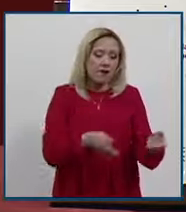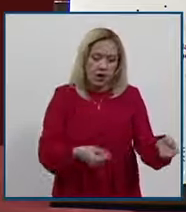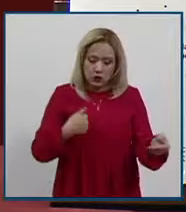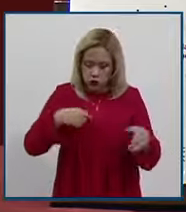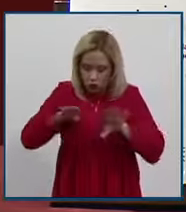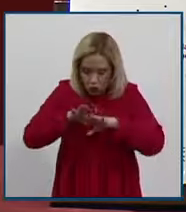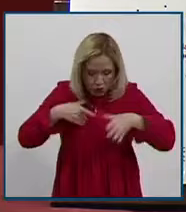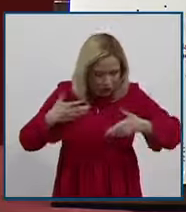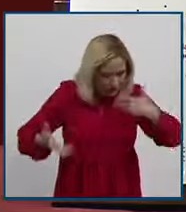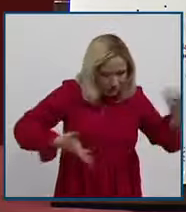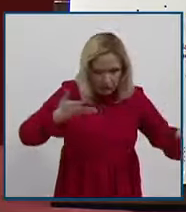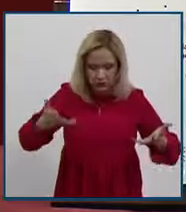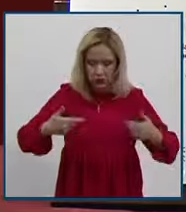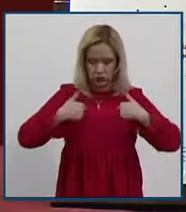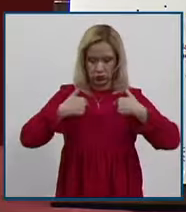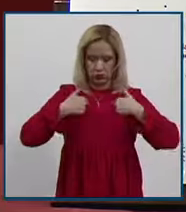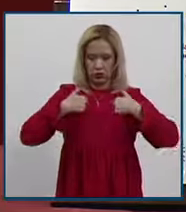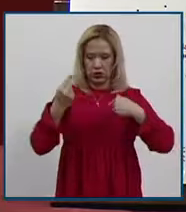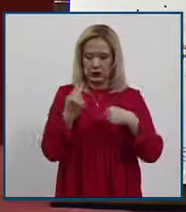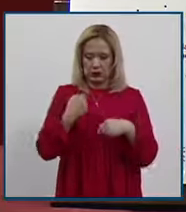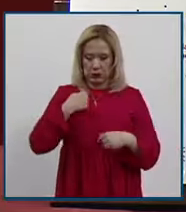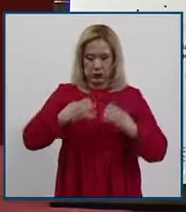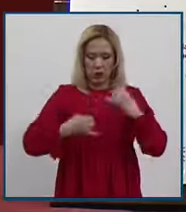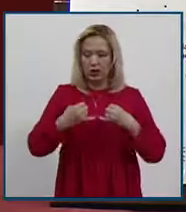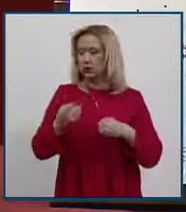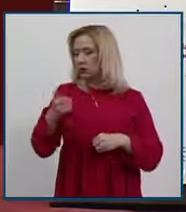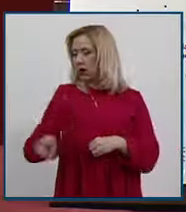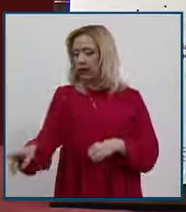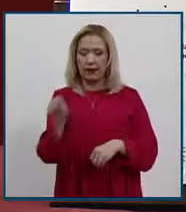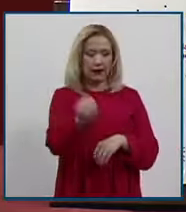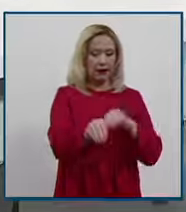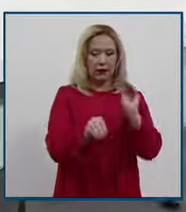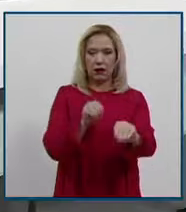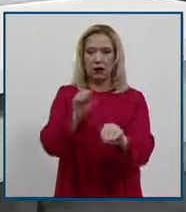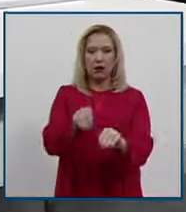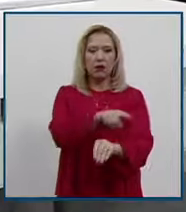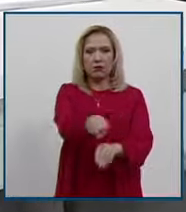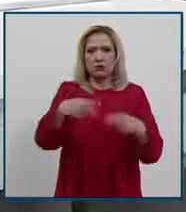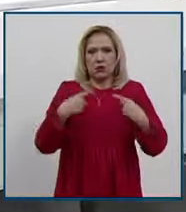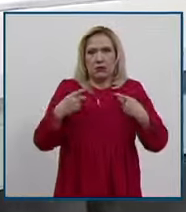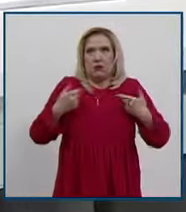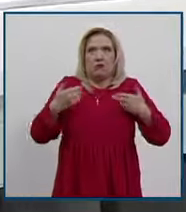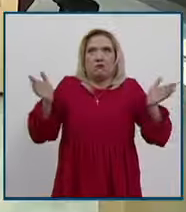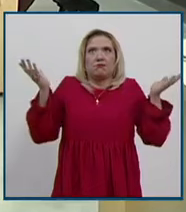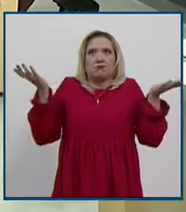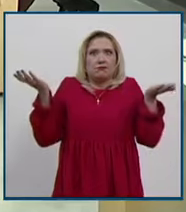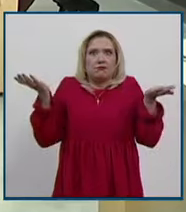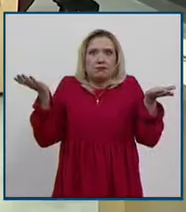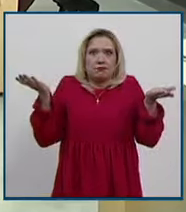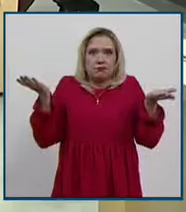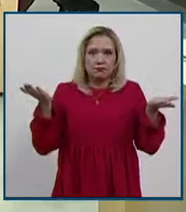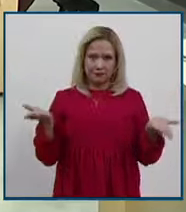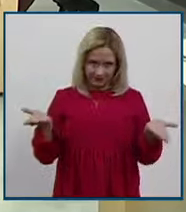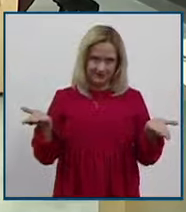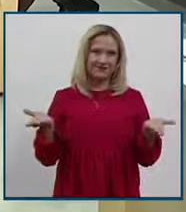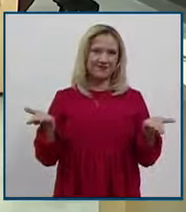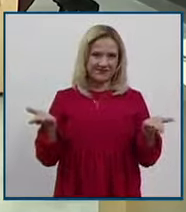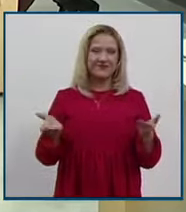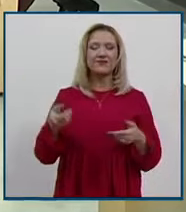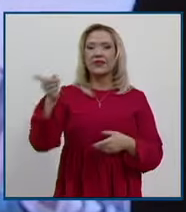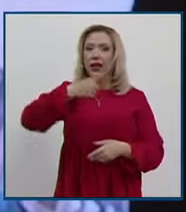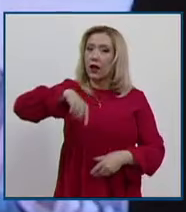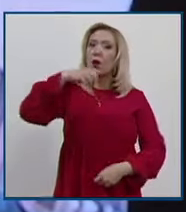que se acercan al sistema de Justicia quien debe adaptarse es el sistema de Justicia De igual forma se destacó la importancia de que los